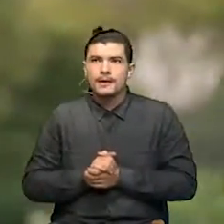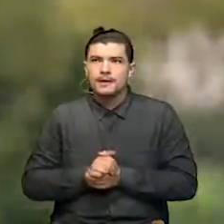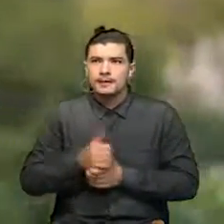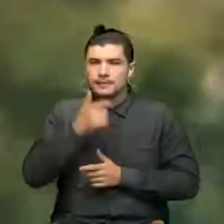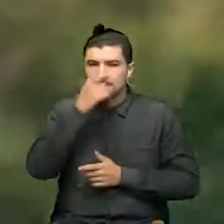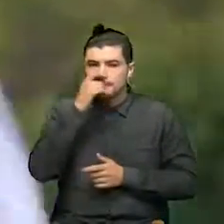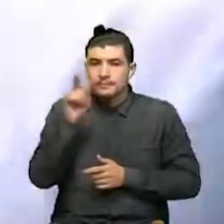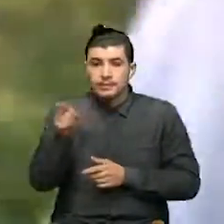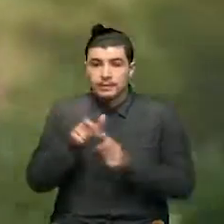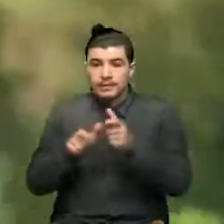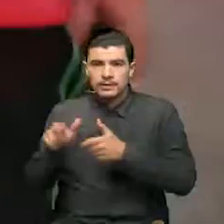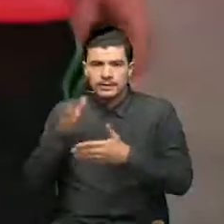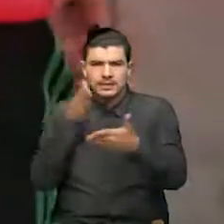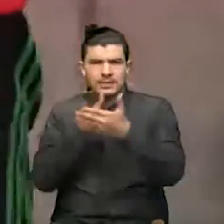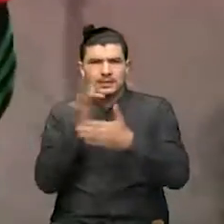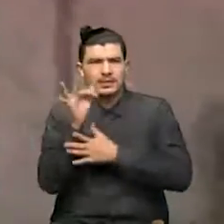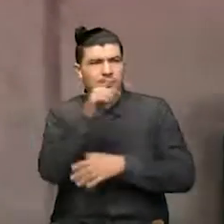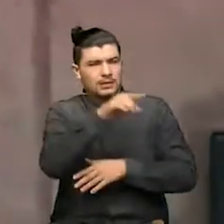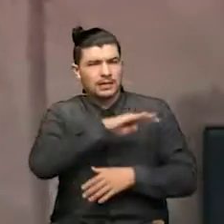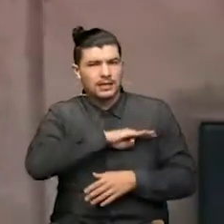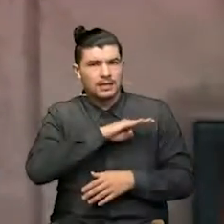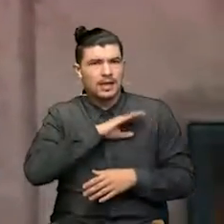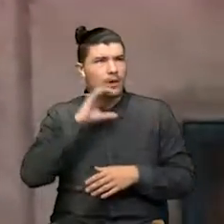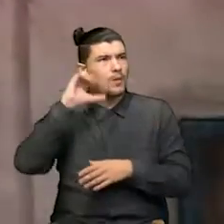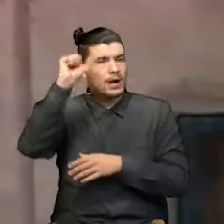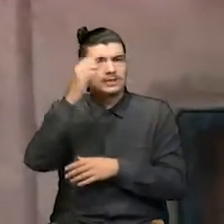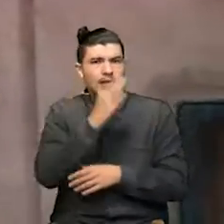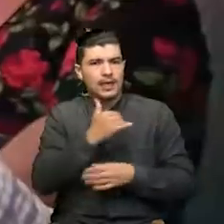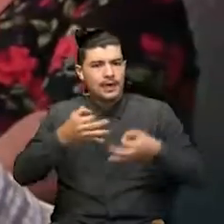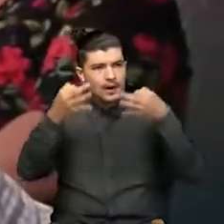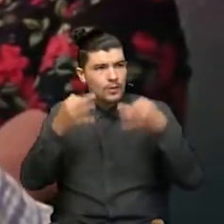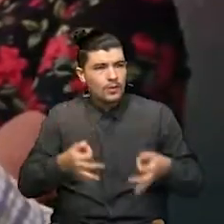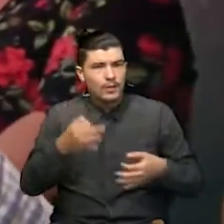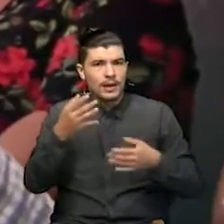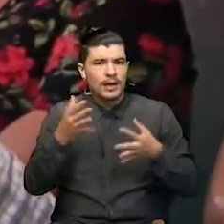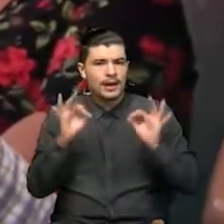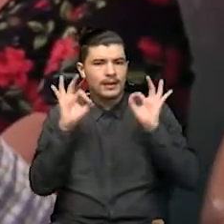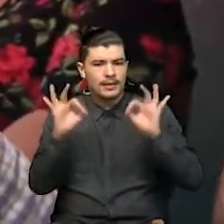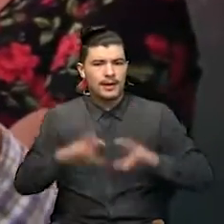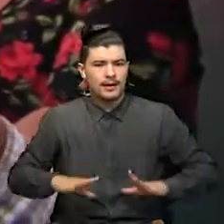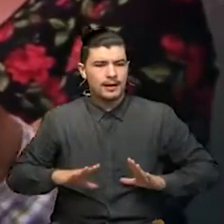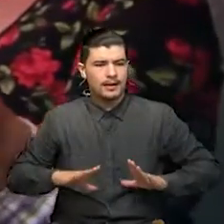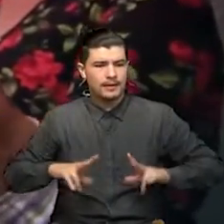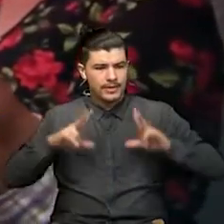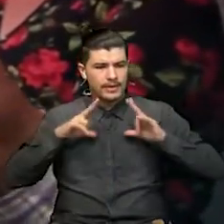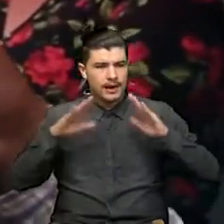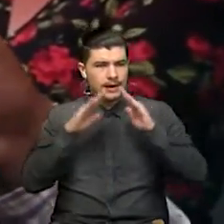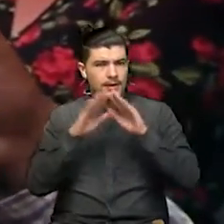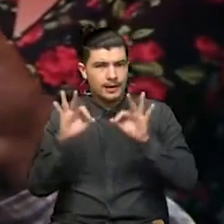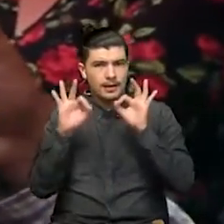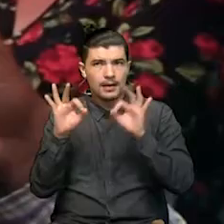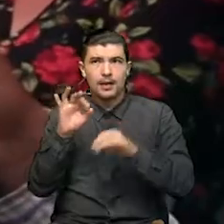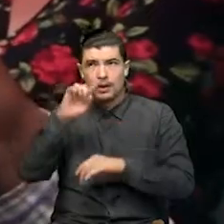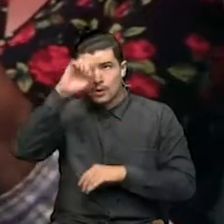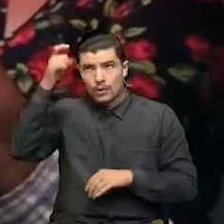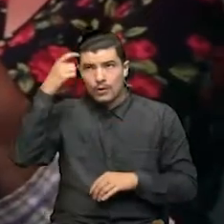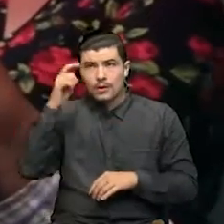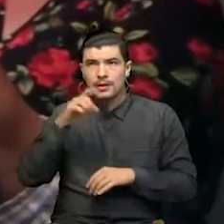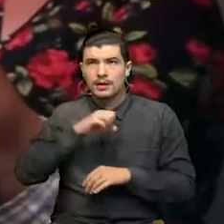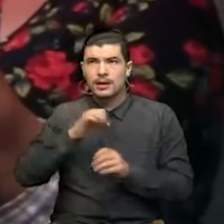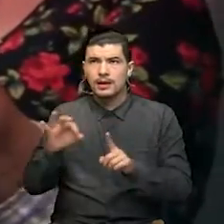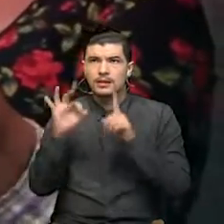de Ocaña por no cumplir con la garantía de vivienda se pronunciaron frente a este hecho. Bueno, hay una obligación del Estado colombiano que es garantizar los